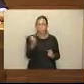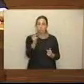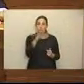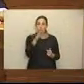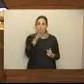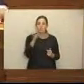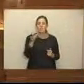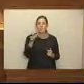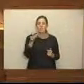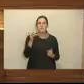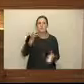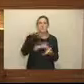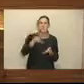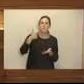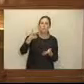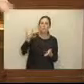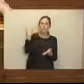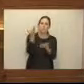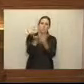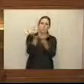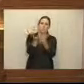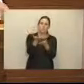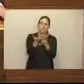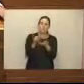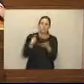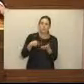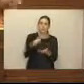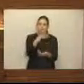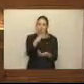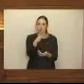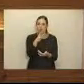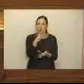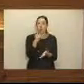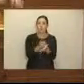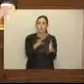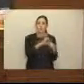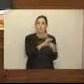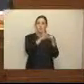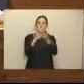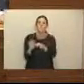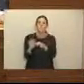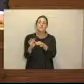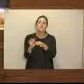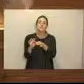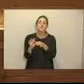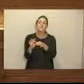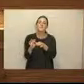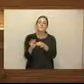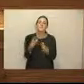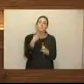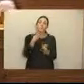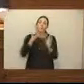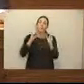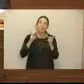contestó exactamente a mí cuando yo le pedí también lo mismo que le estoy pidiendo ahora en relación con el, vamos a llamarlo, caso